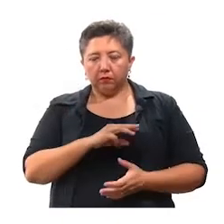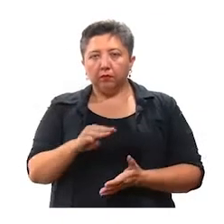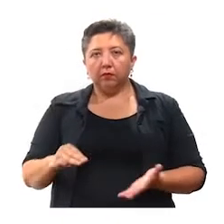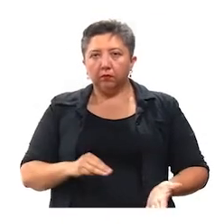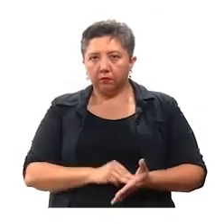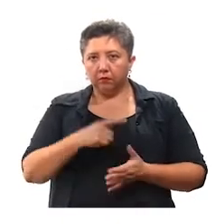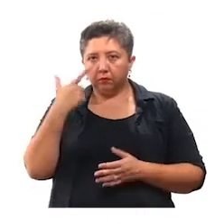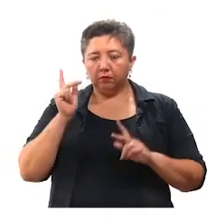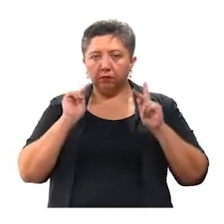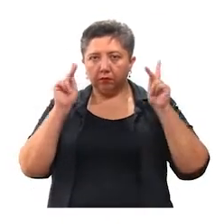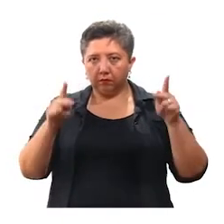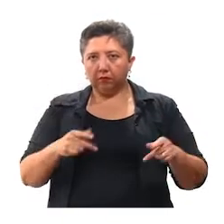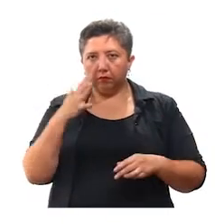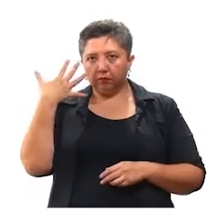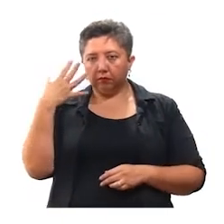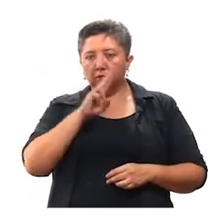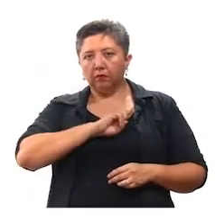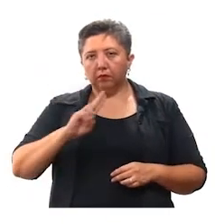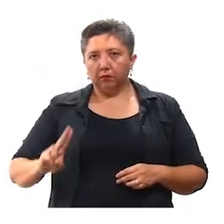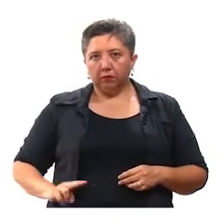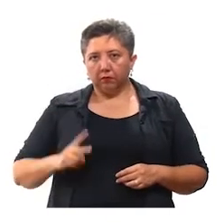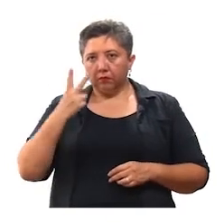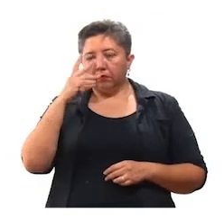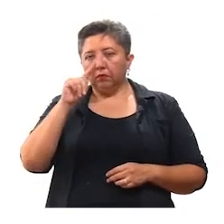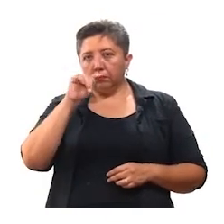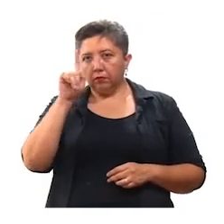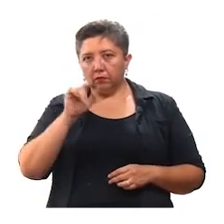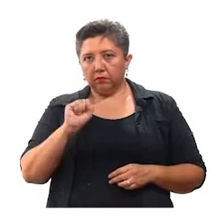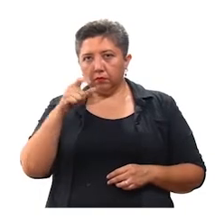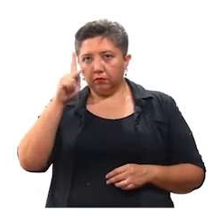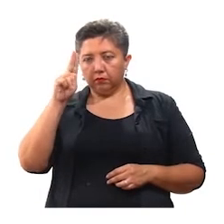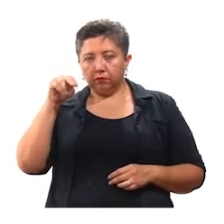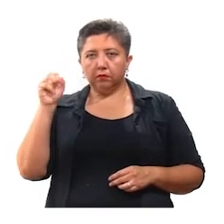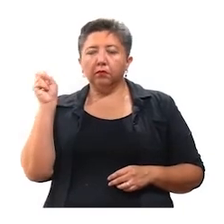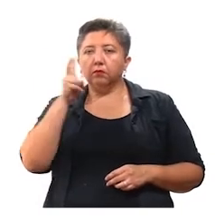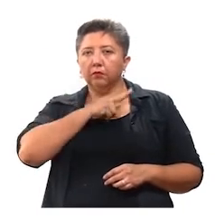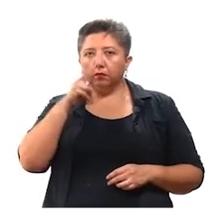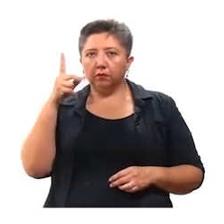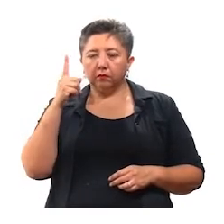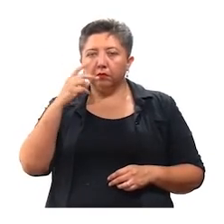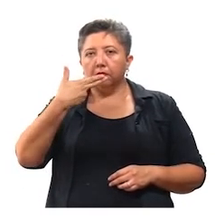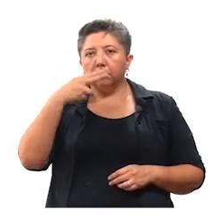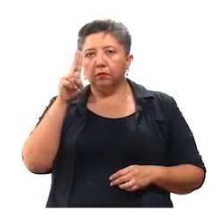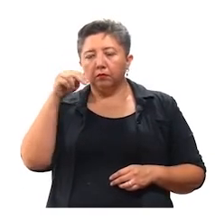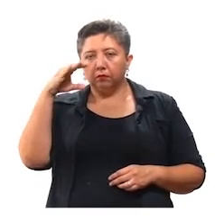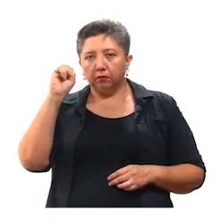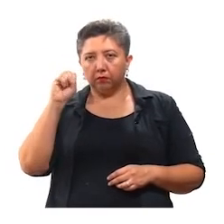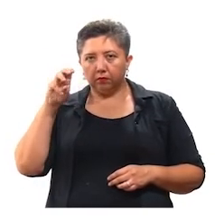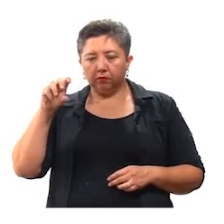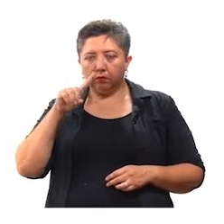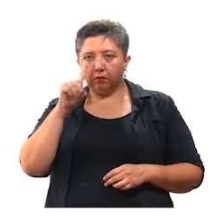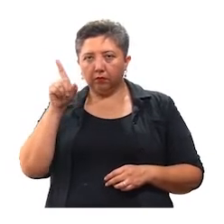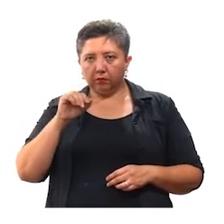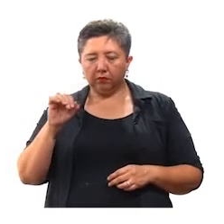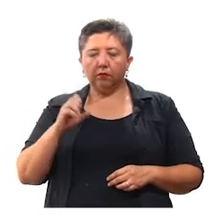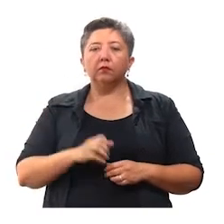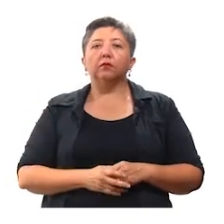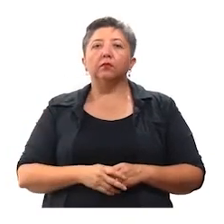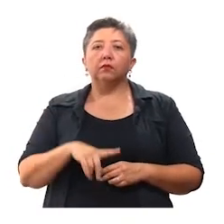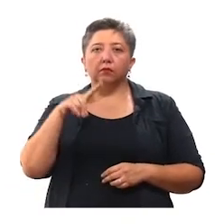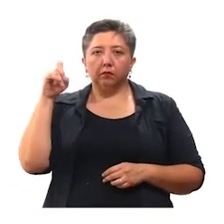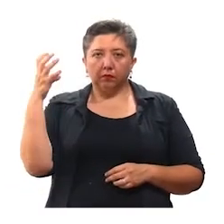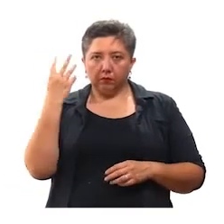Mérida, 7 en Progreso, 5 en Umán, 12 en Buxots, Canacín y Valladolid, 1 en Junucmá, Tixcocop y Tzucacap. De